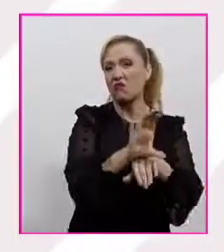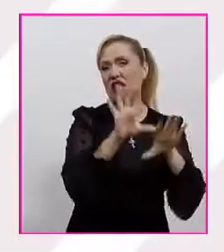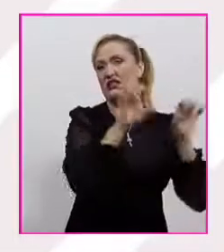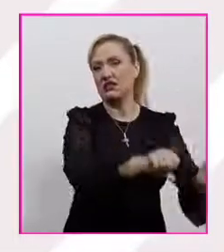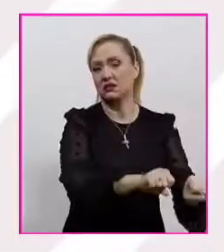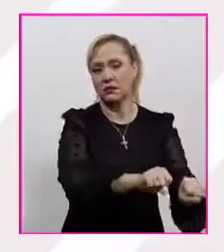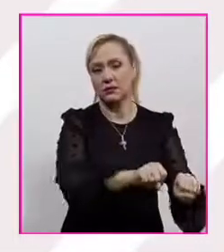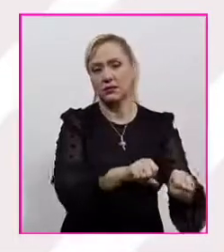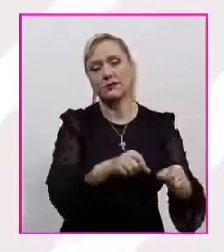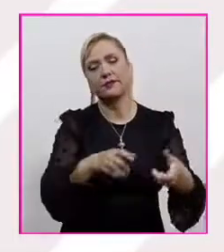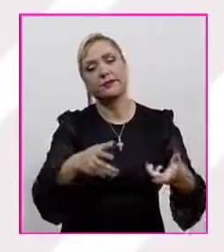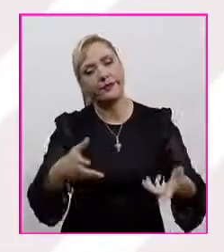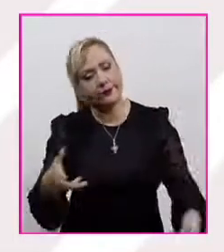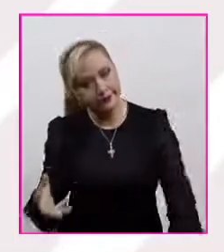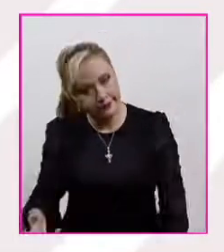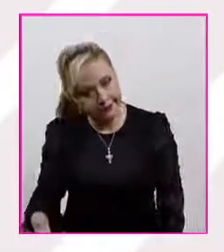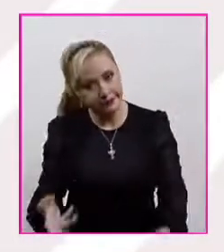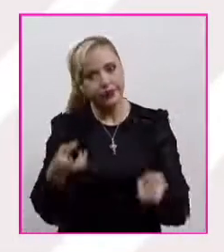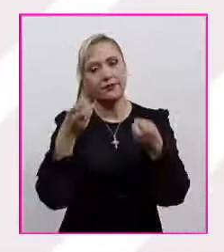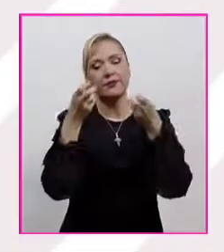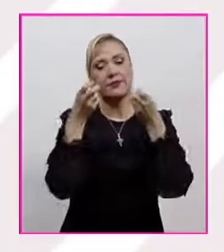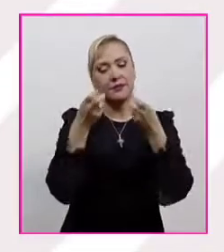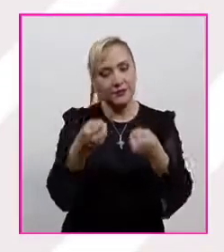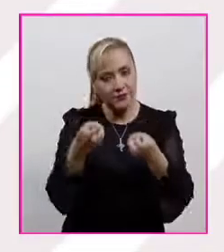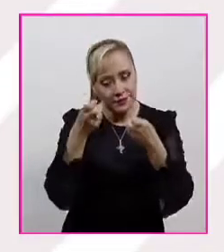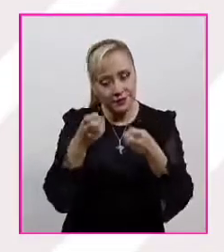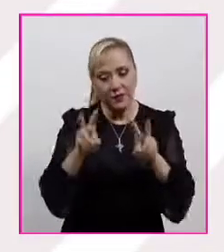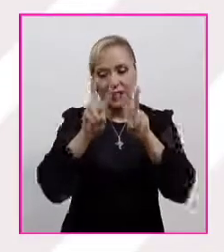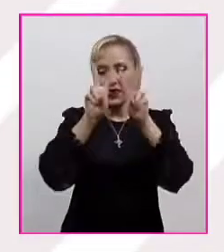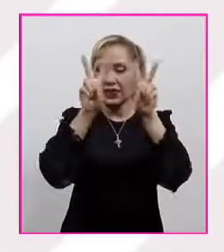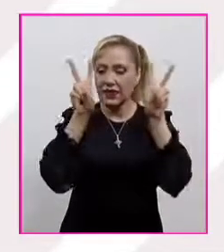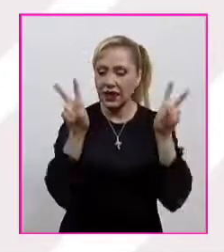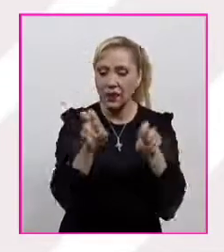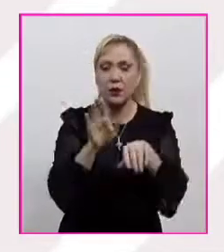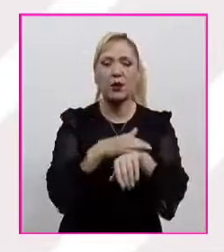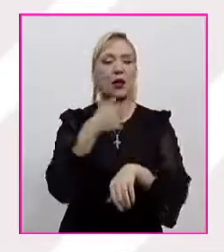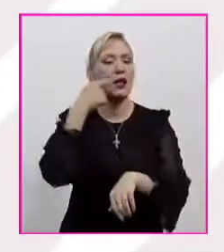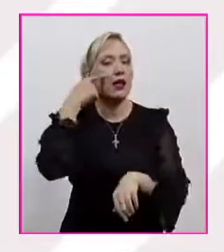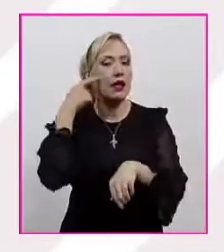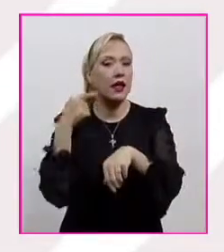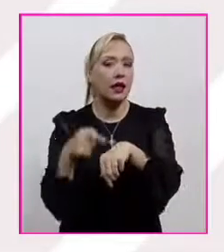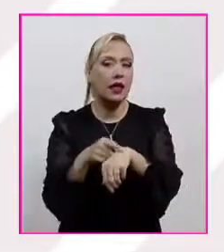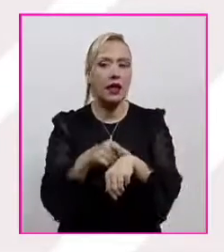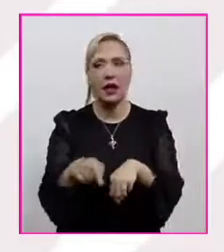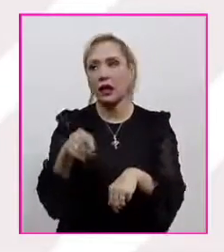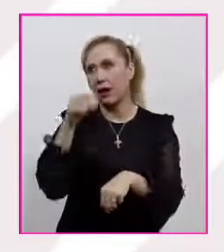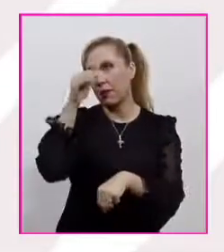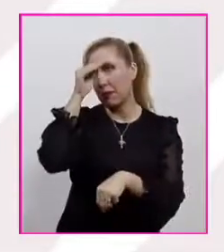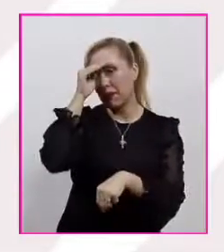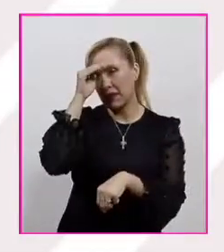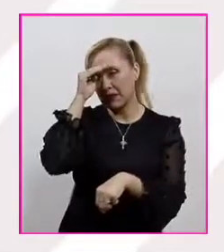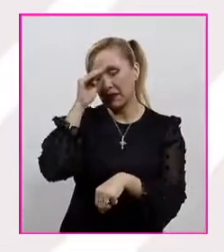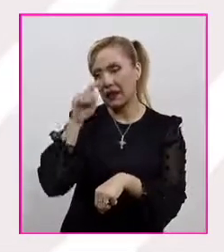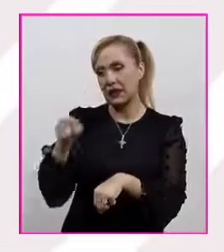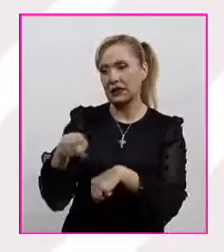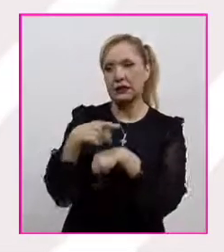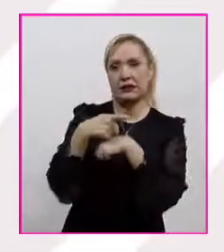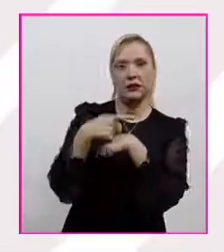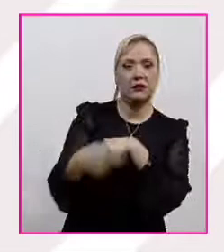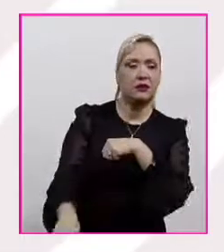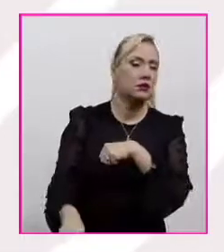política migratoria por este sesgo racial que lo asociamos a la protección de una manera